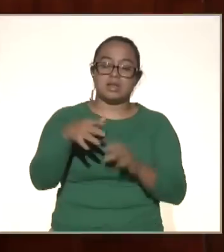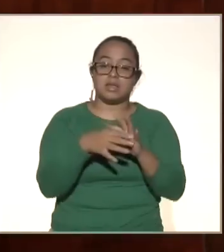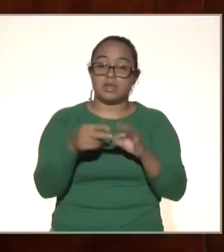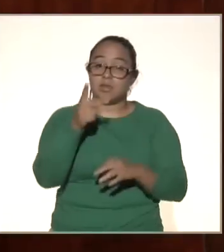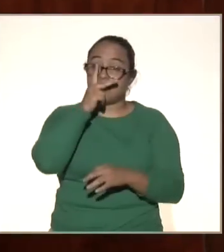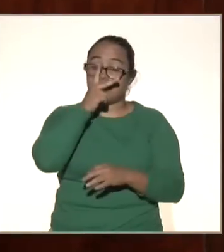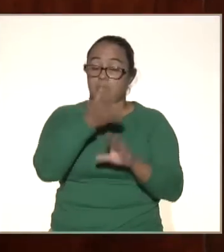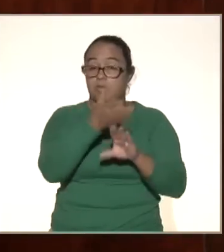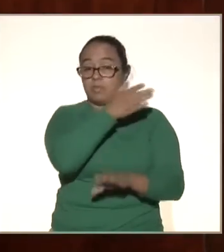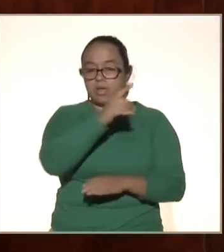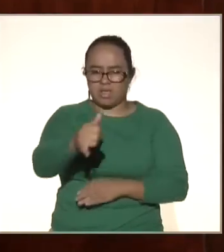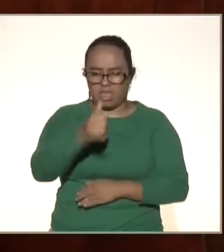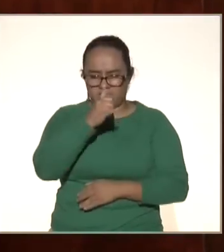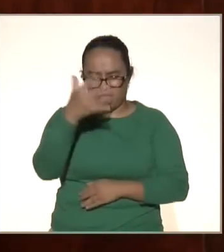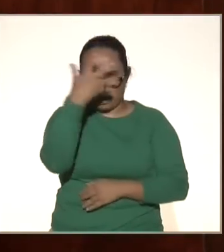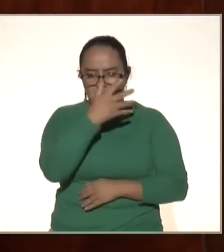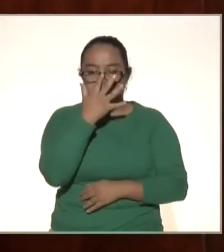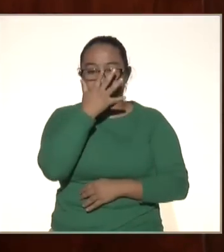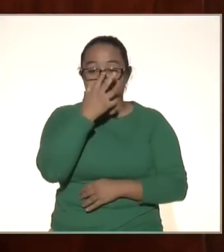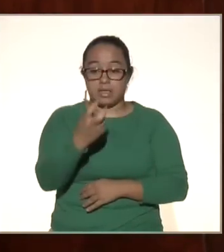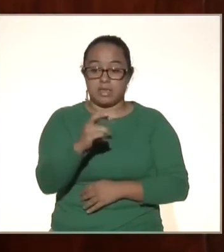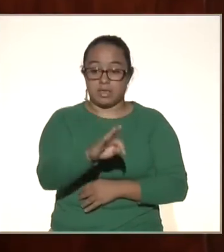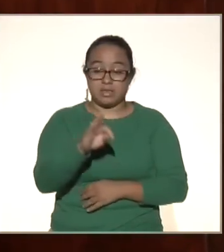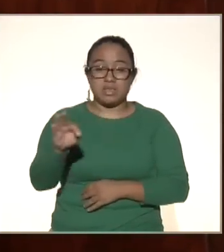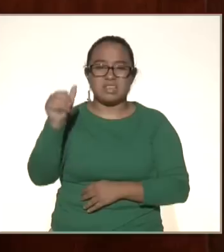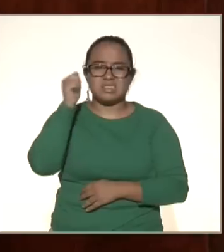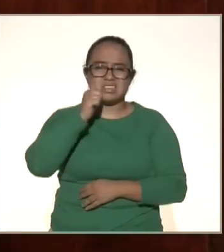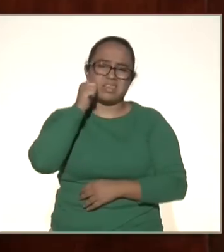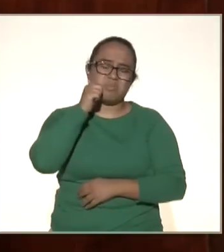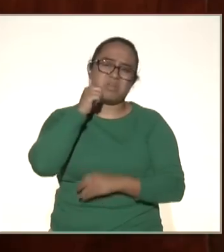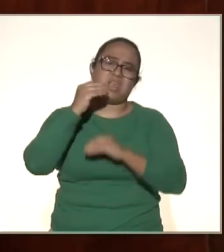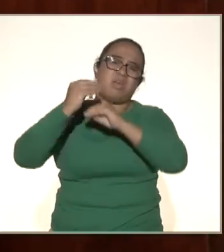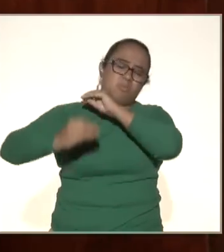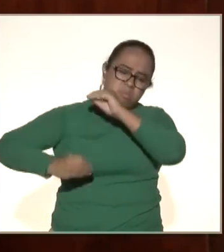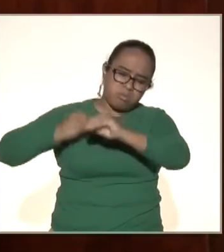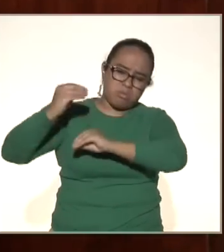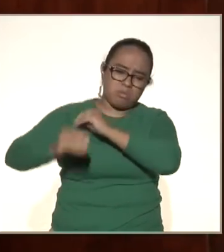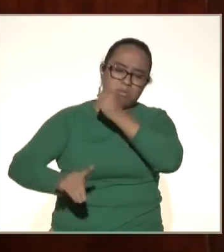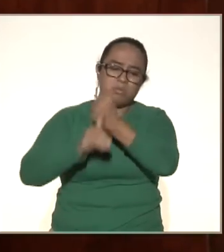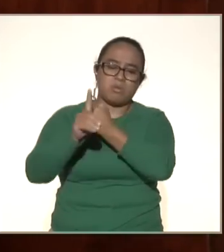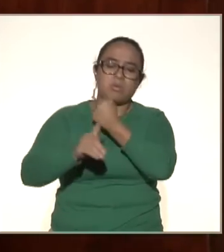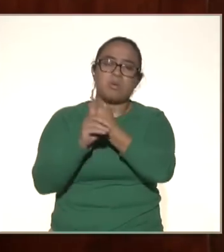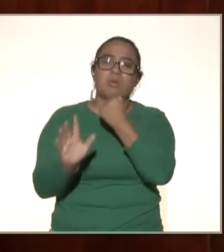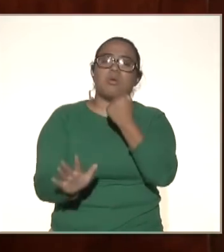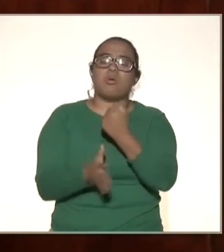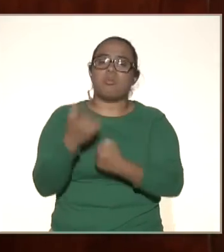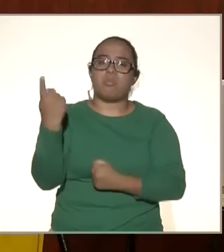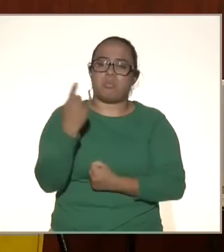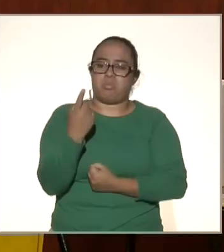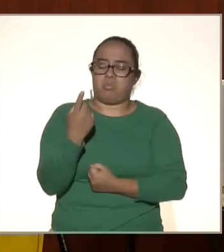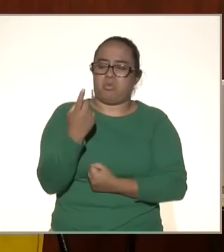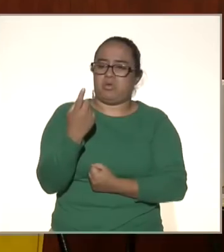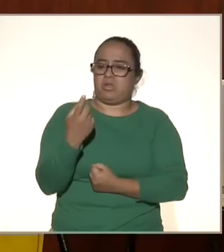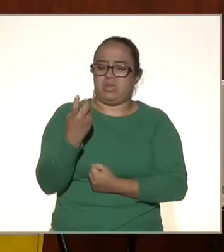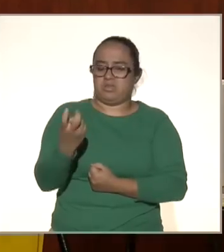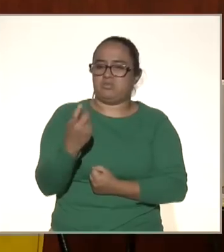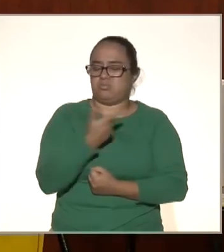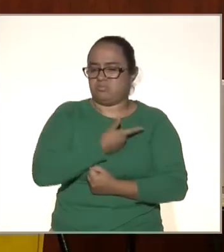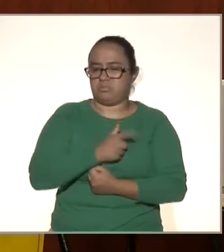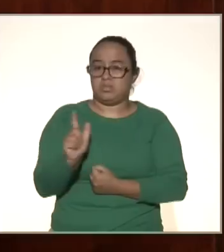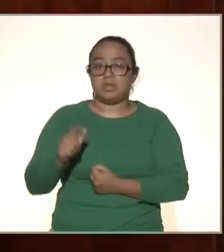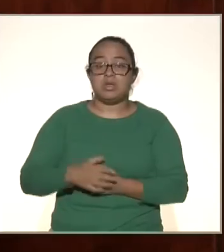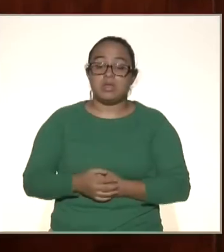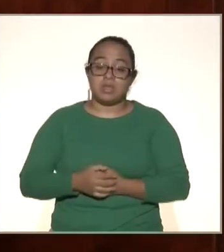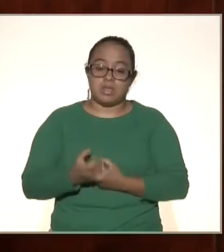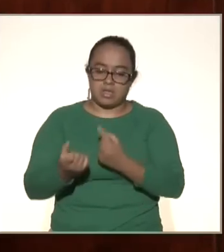fue alcohólico y estas fechas siempre fueron tiempos de conflicto, por ello no me gusta. y a unas cuantas